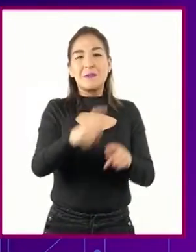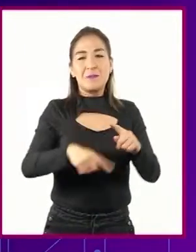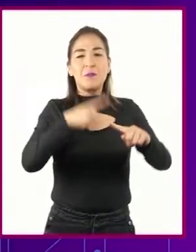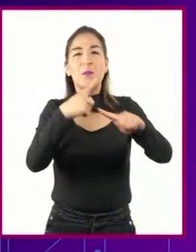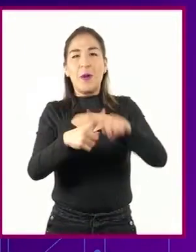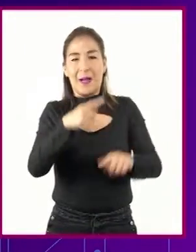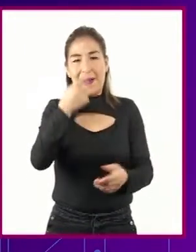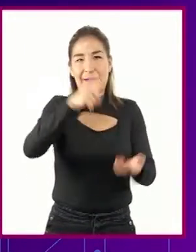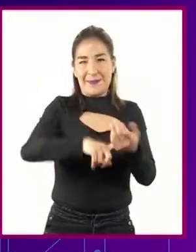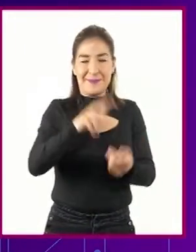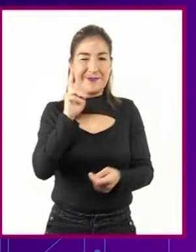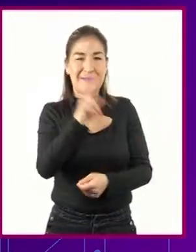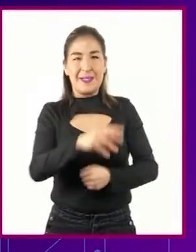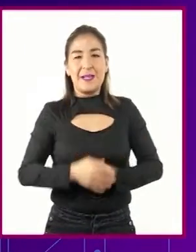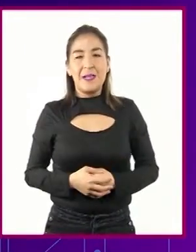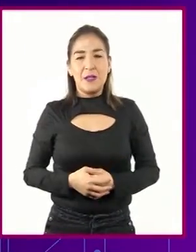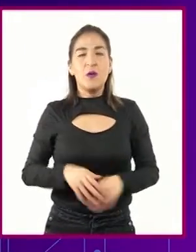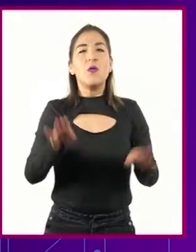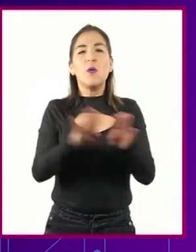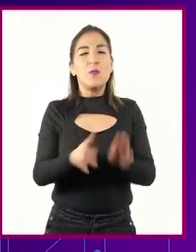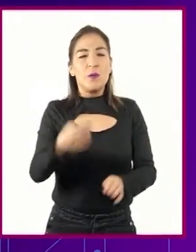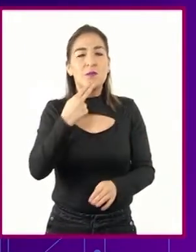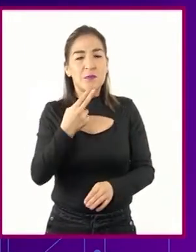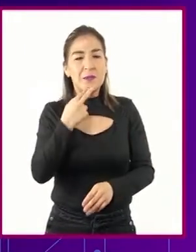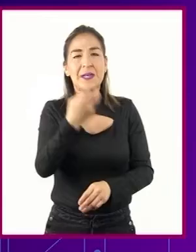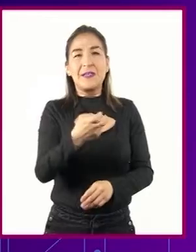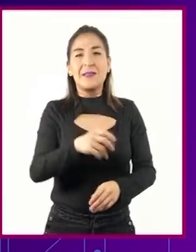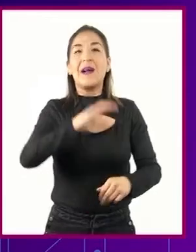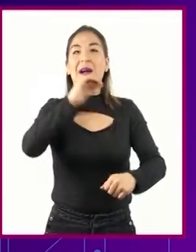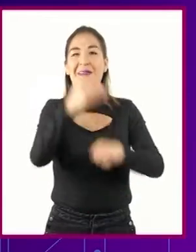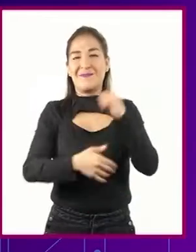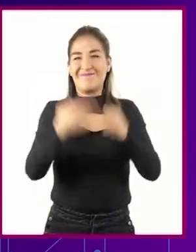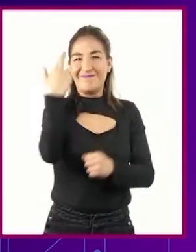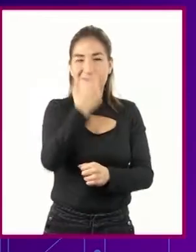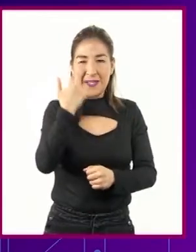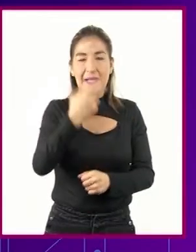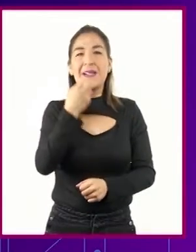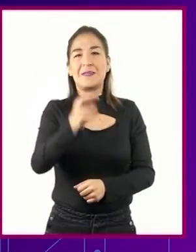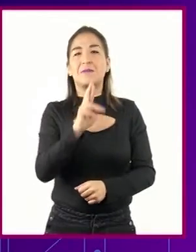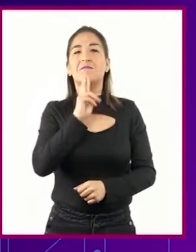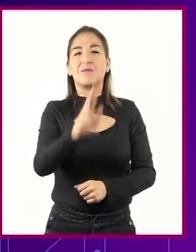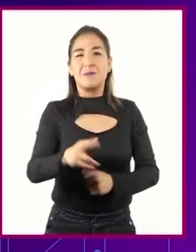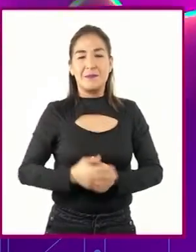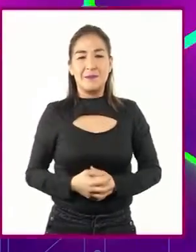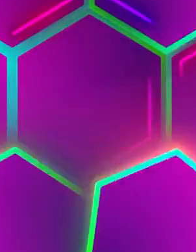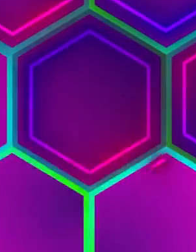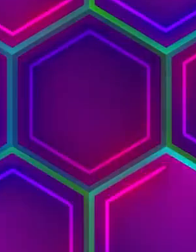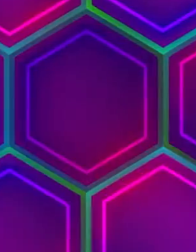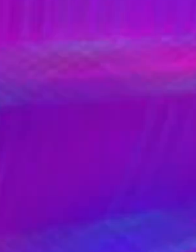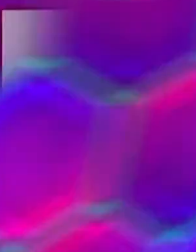operación? Pero antes, unamos la operación que acabamos de revisar con la respuesta correcta.